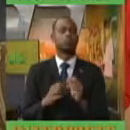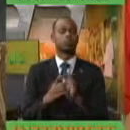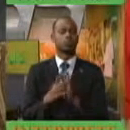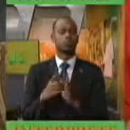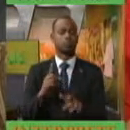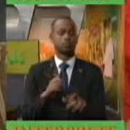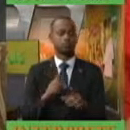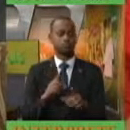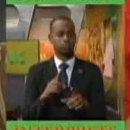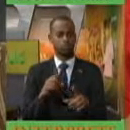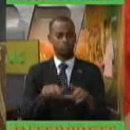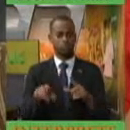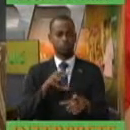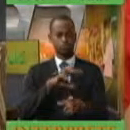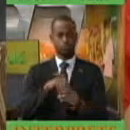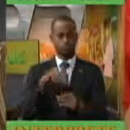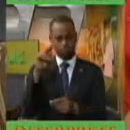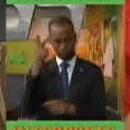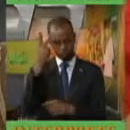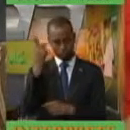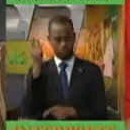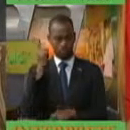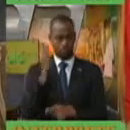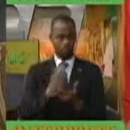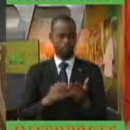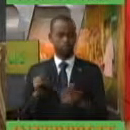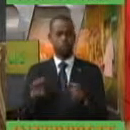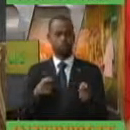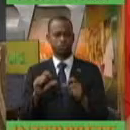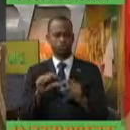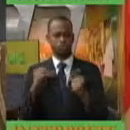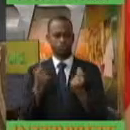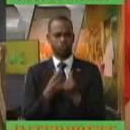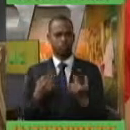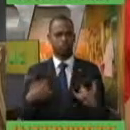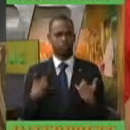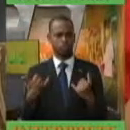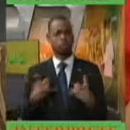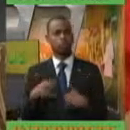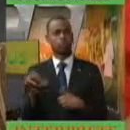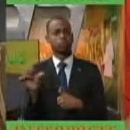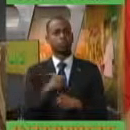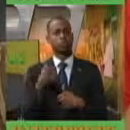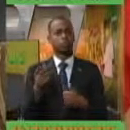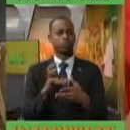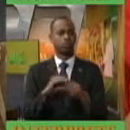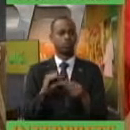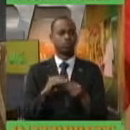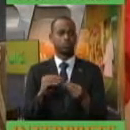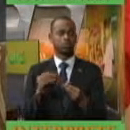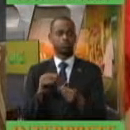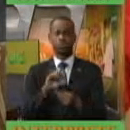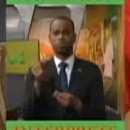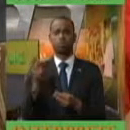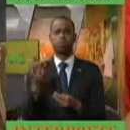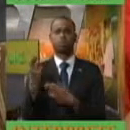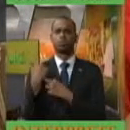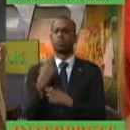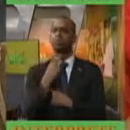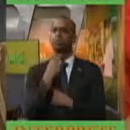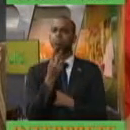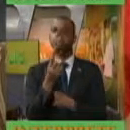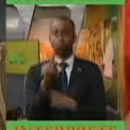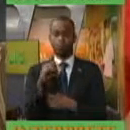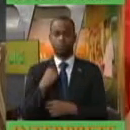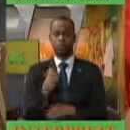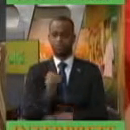un rol importante dentro de la política. Algunos son coordinadores de grupos juveniles, otro incluso es el vocero del